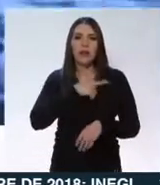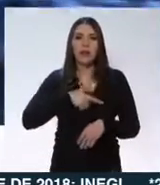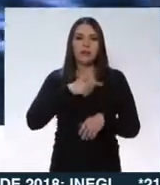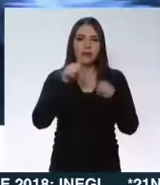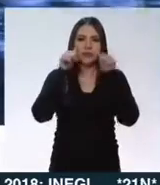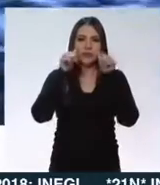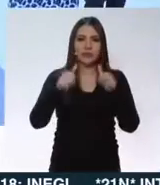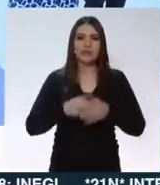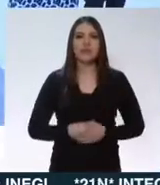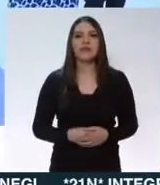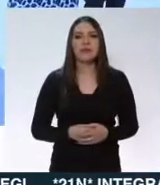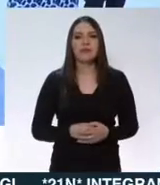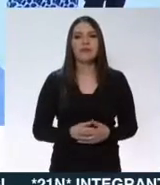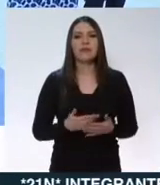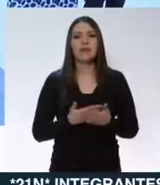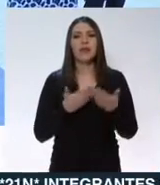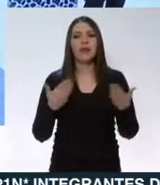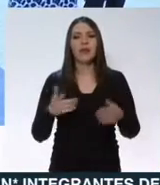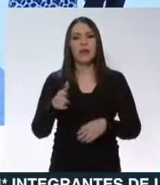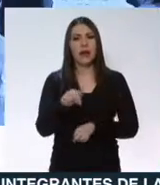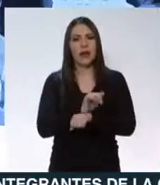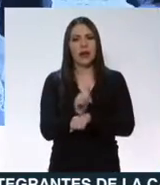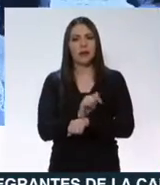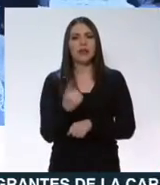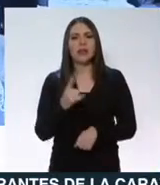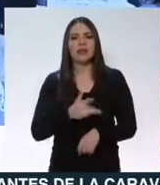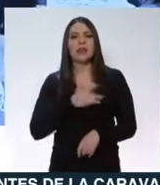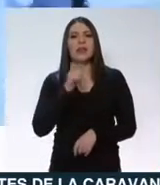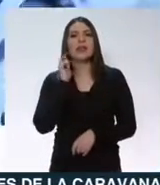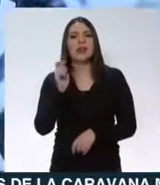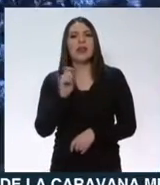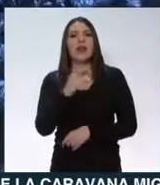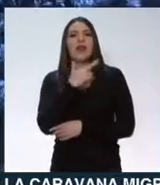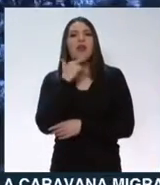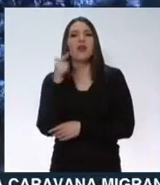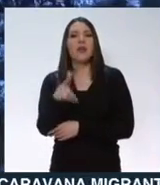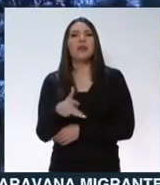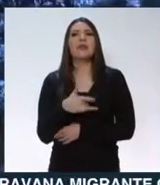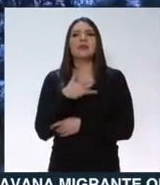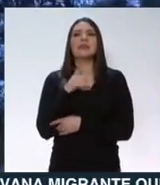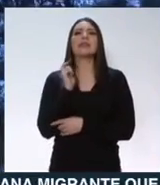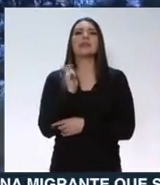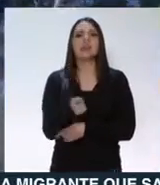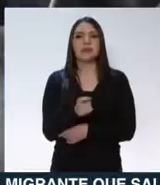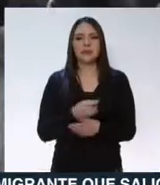Claro, finalmente, ¿qué te dejó Roma como actriz y como persona? Sobre todo